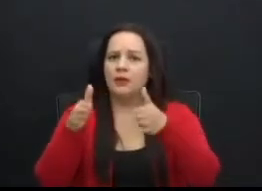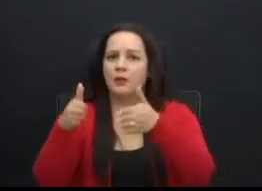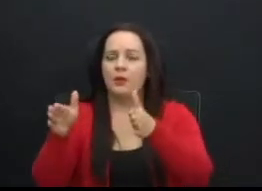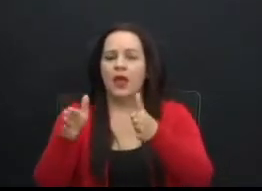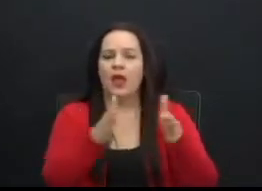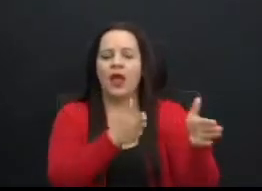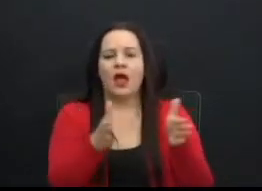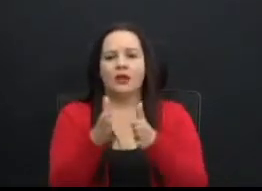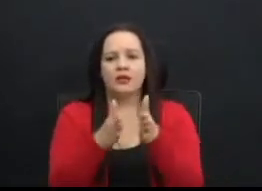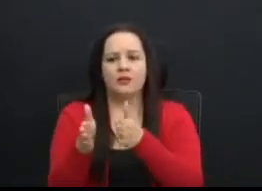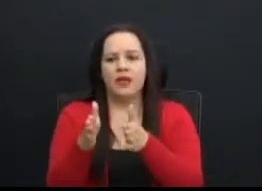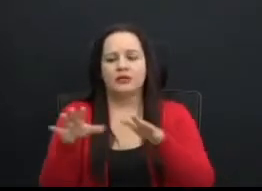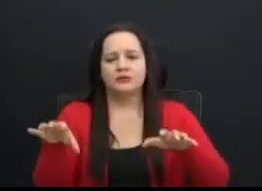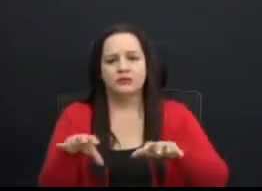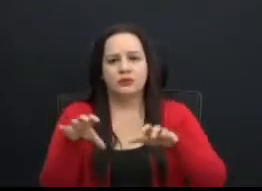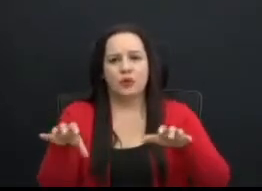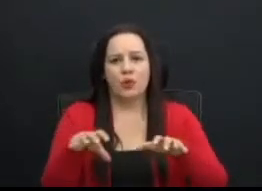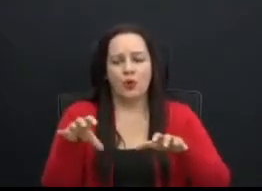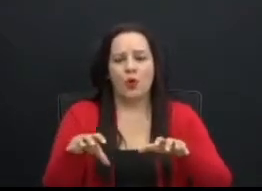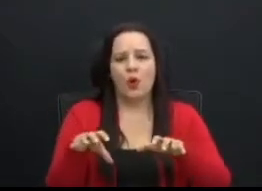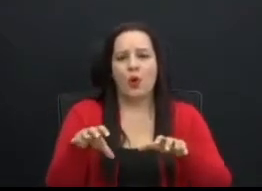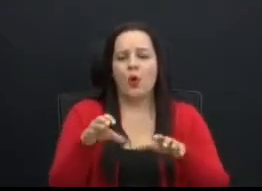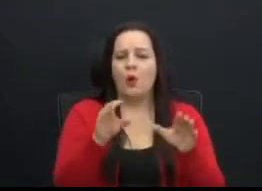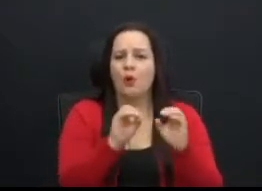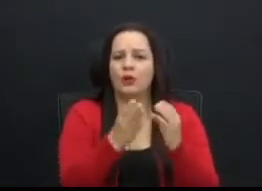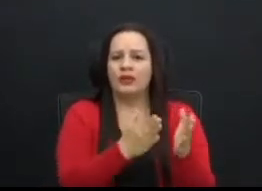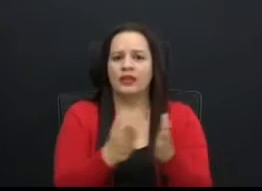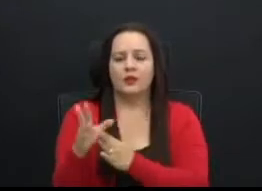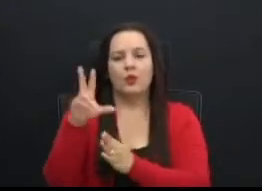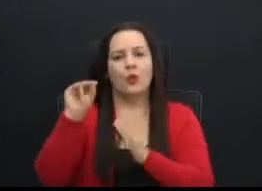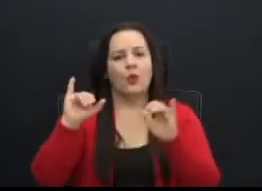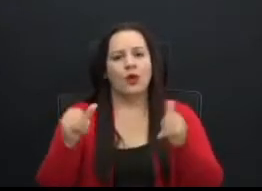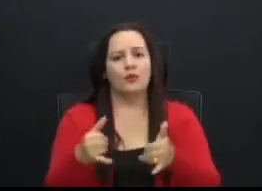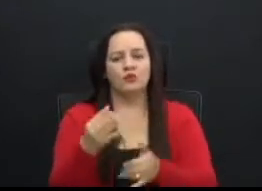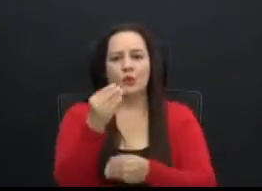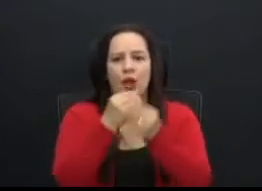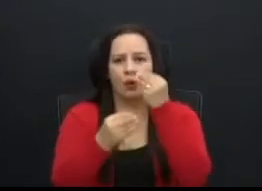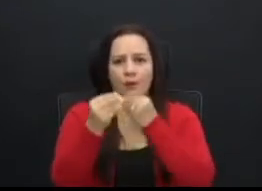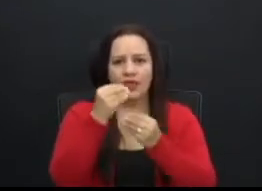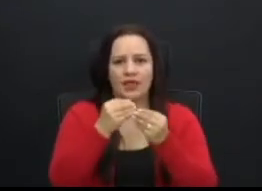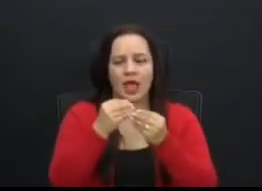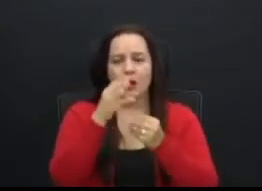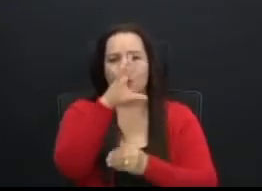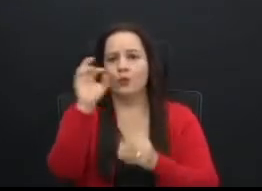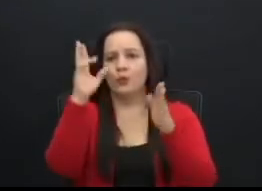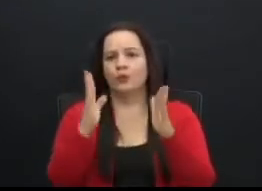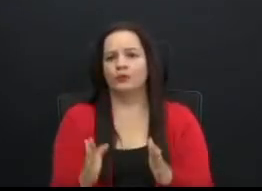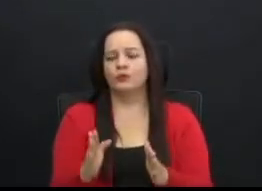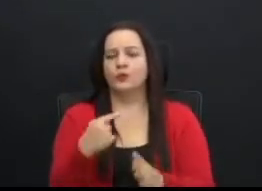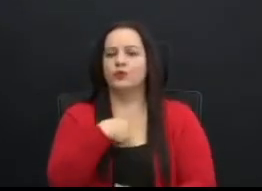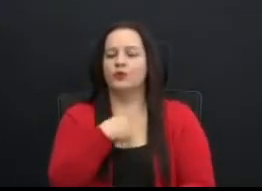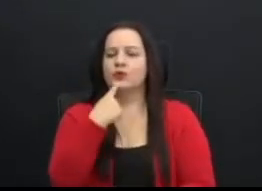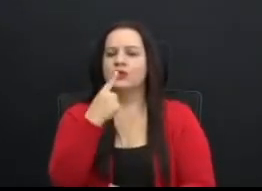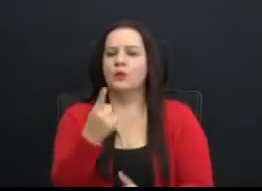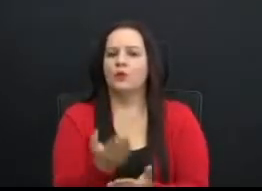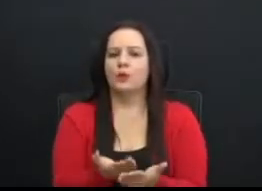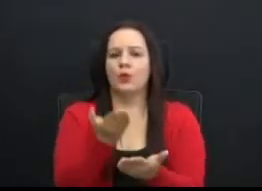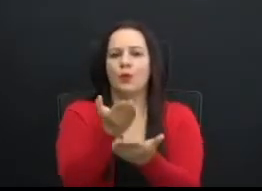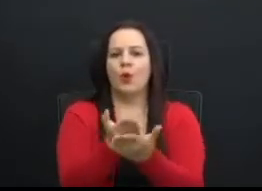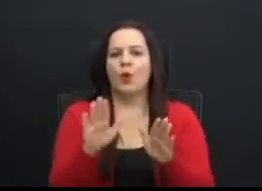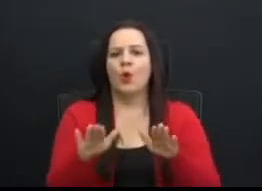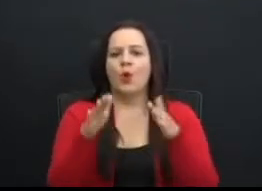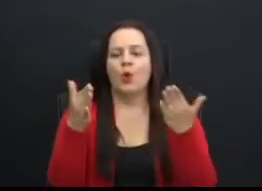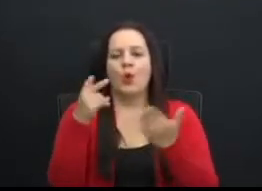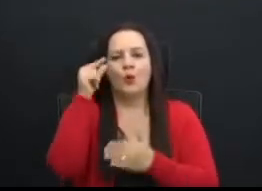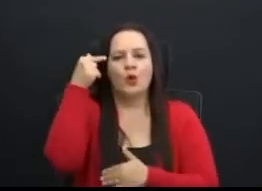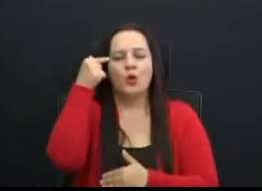ordenada, pero no juguemos con la comida de los costarricenses. Y aquí es donde digo y propongo cómo el gobierno